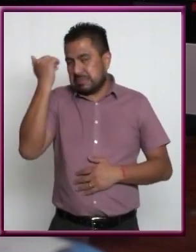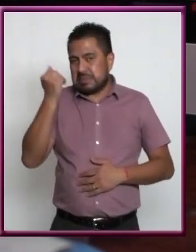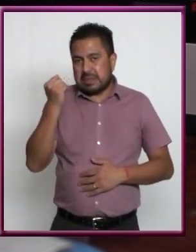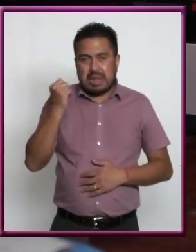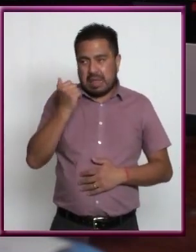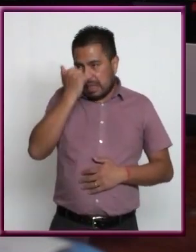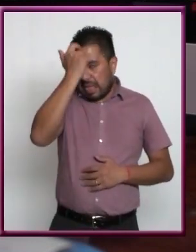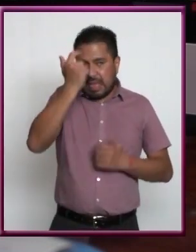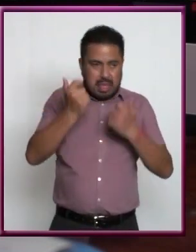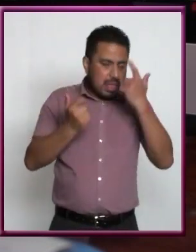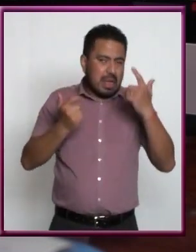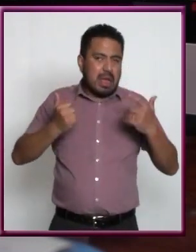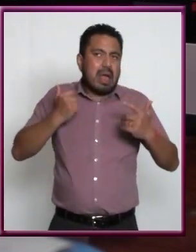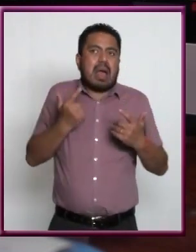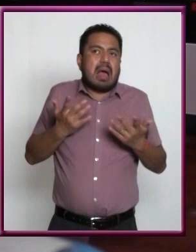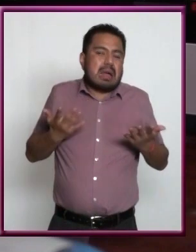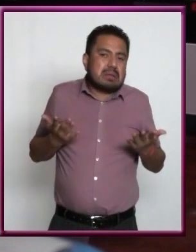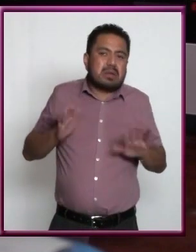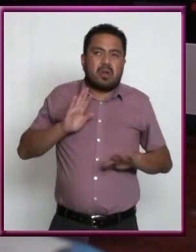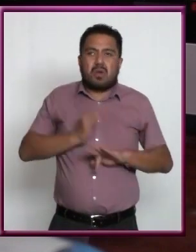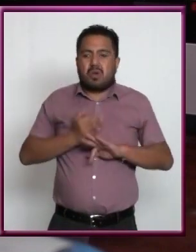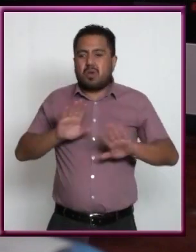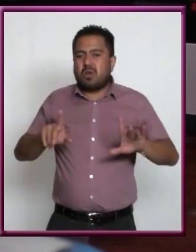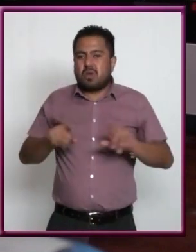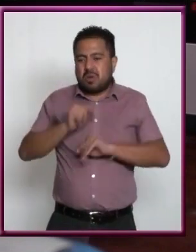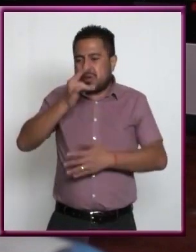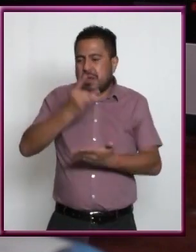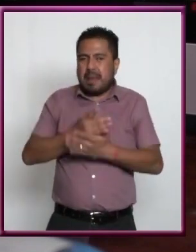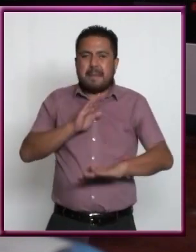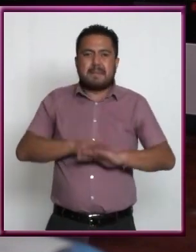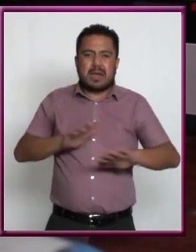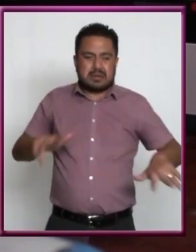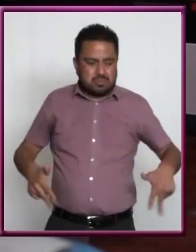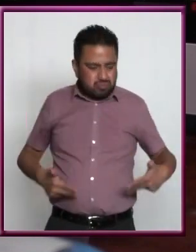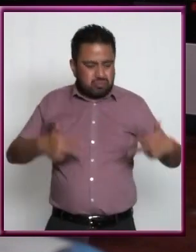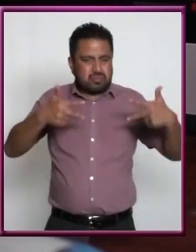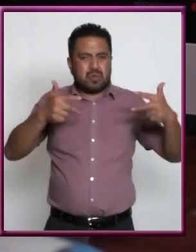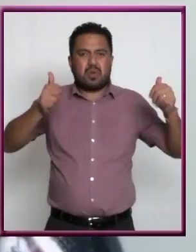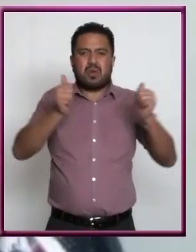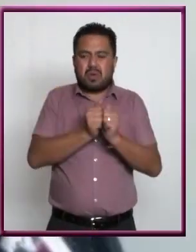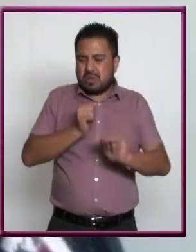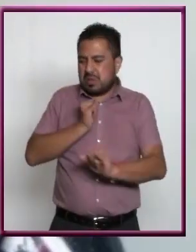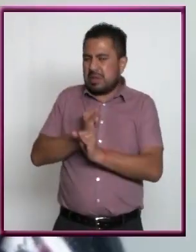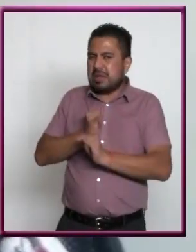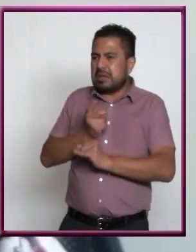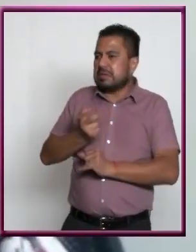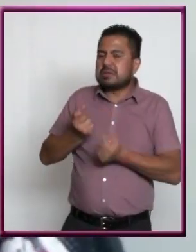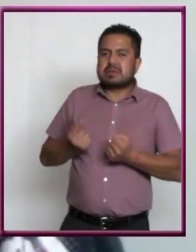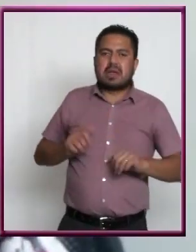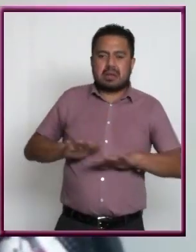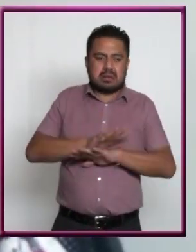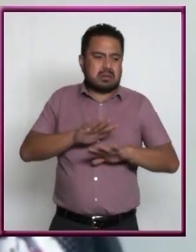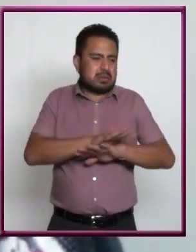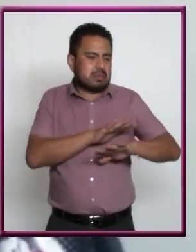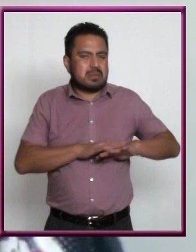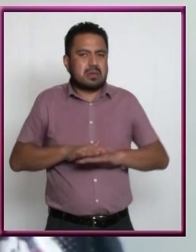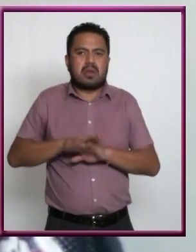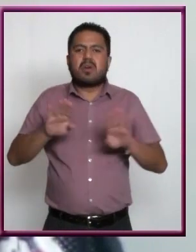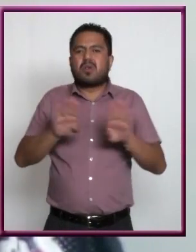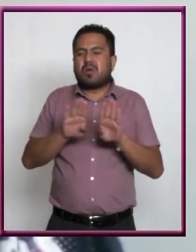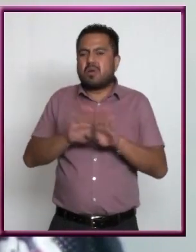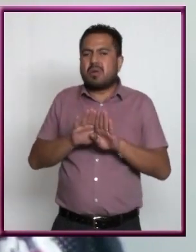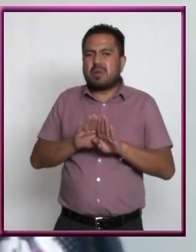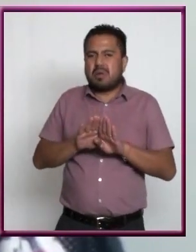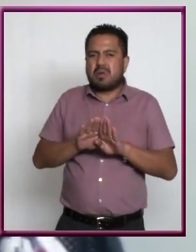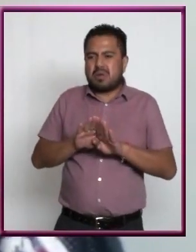lo que se nos vaya ocurriendo. Ahora como todo es más virtual, más con la red, seguramente haya que cambiar también un poco esa manera